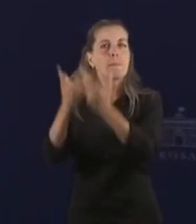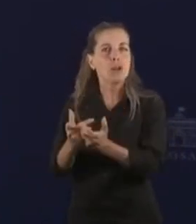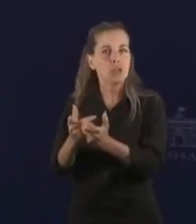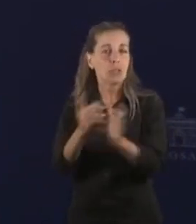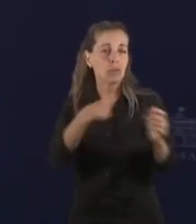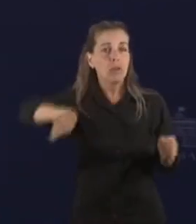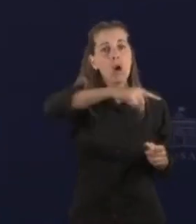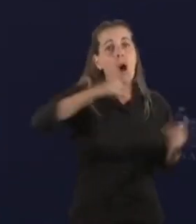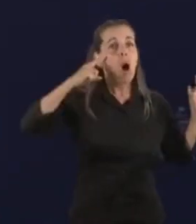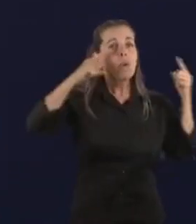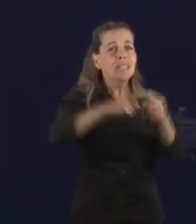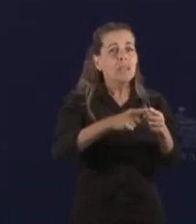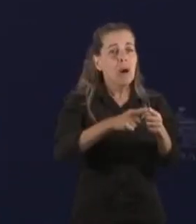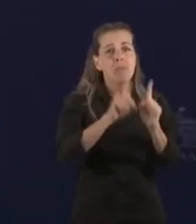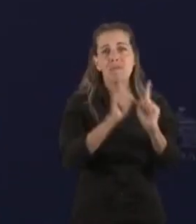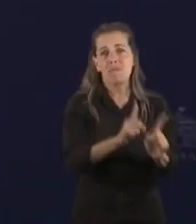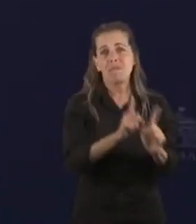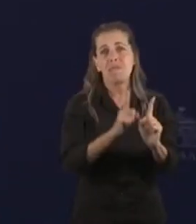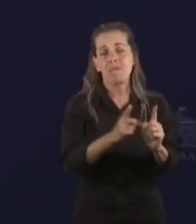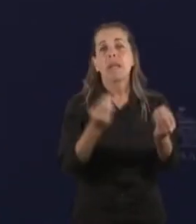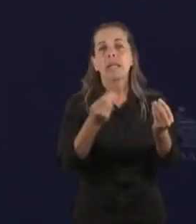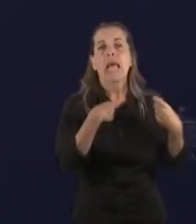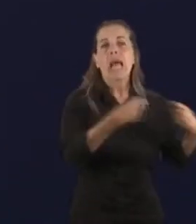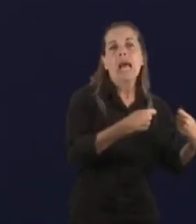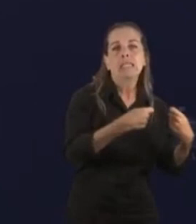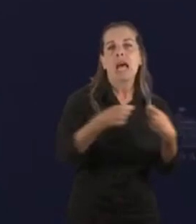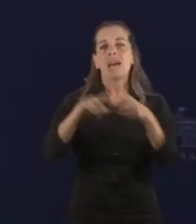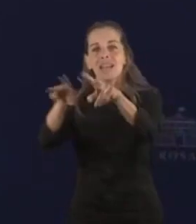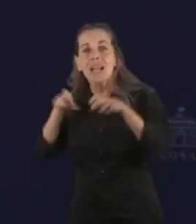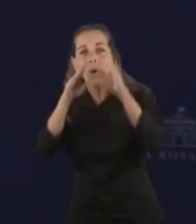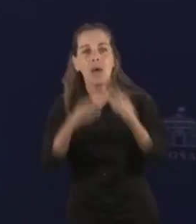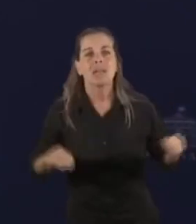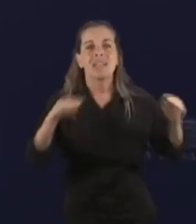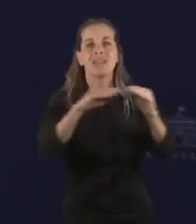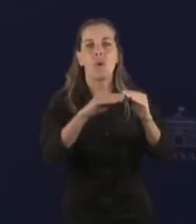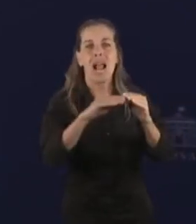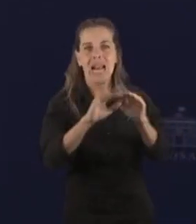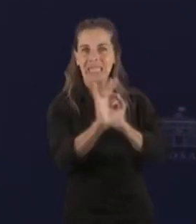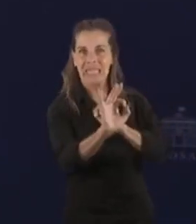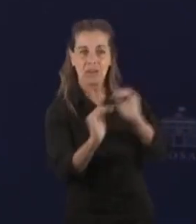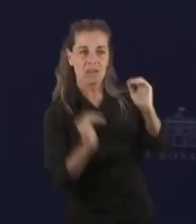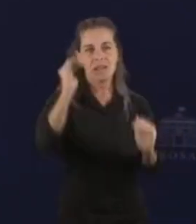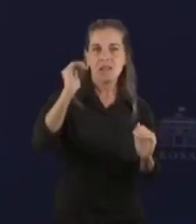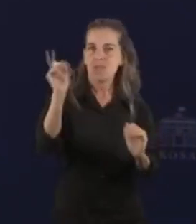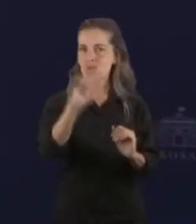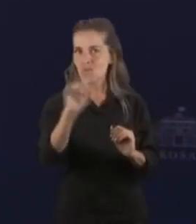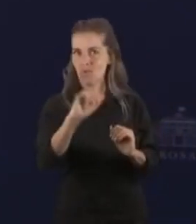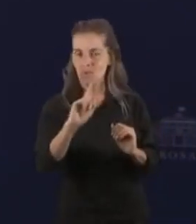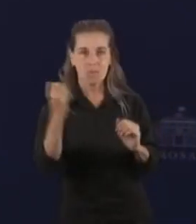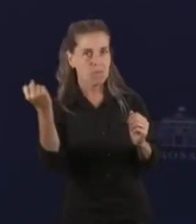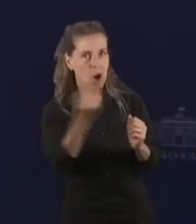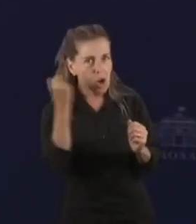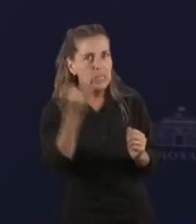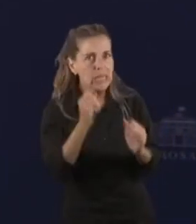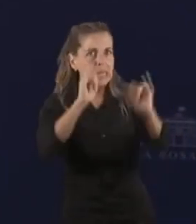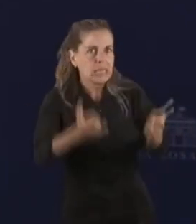es siempre el mismo es el nuestro Norte es el déficit cero que por supuesto tiene el sentido de terminar definitivamente con la